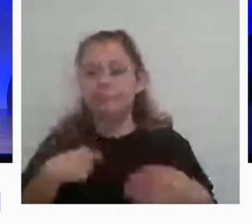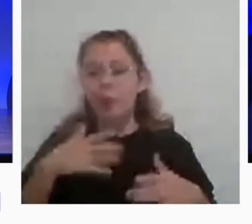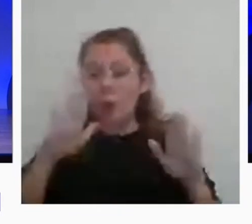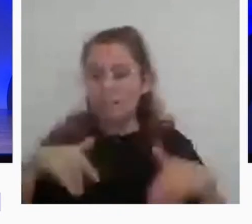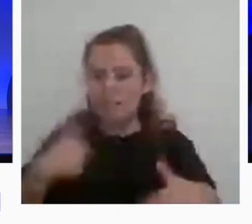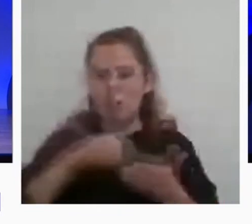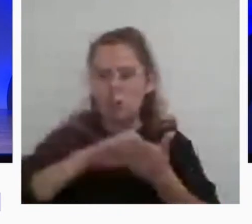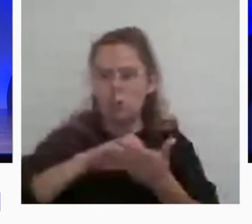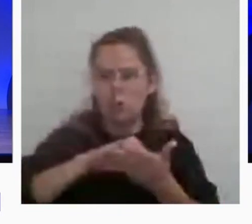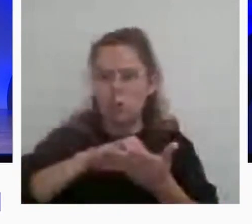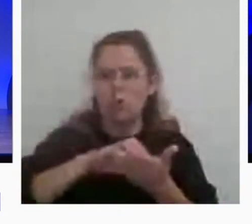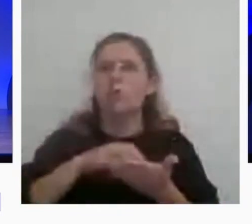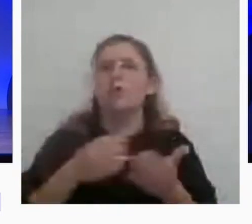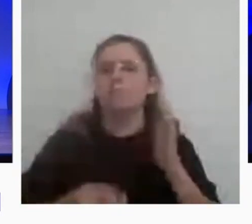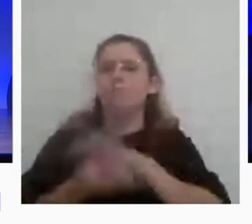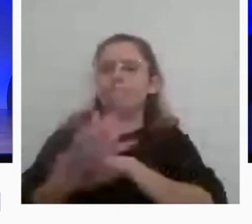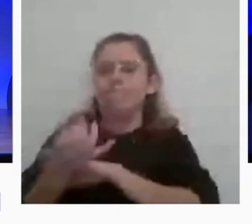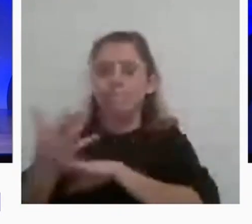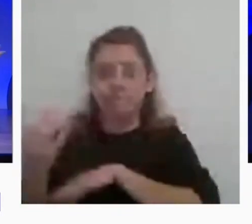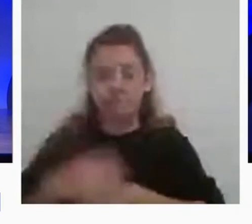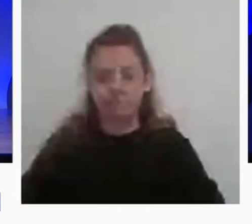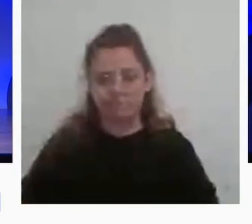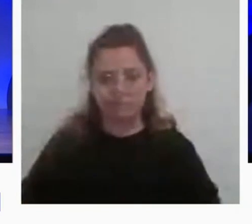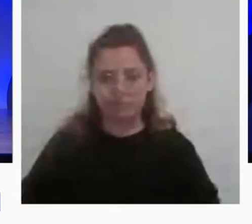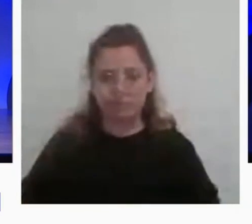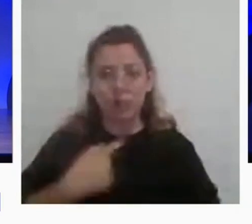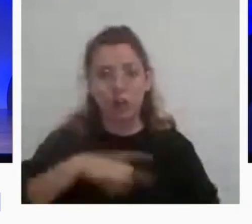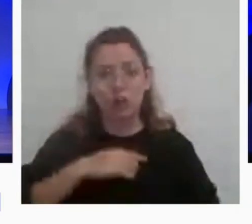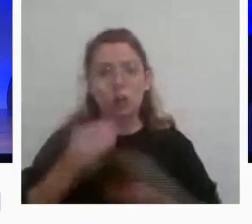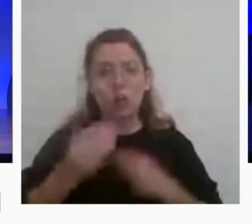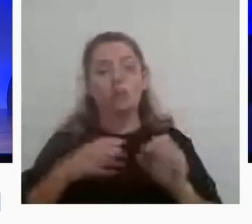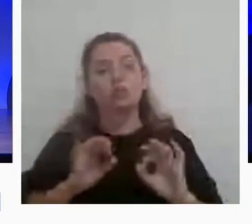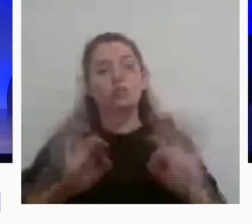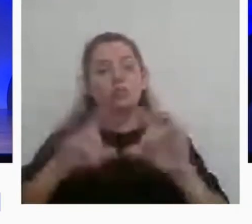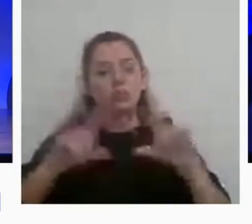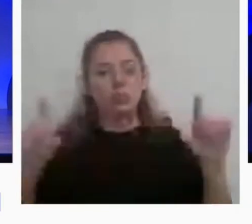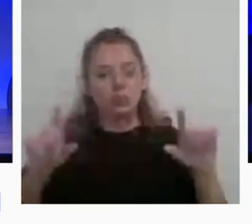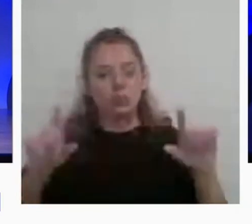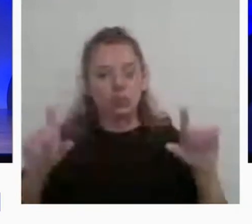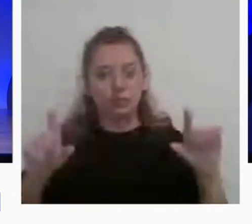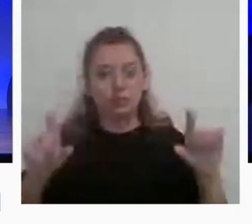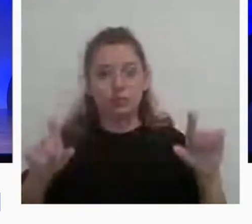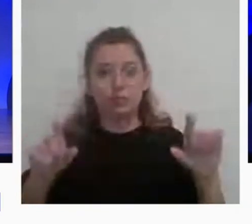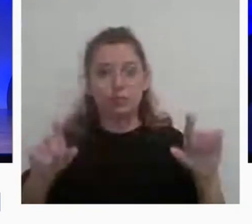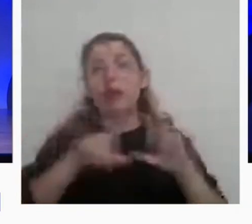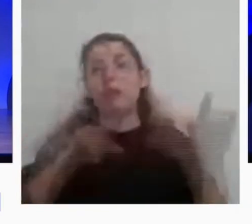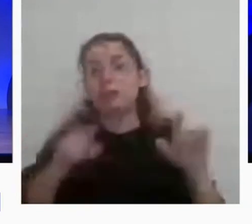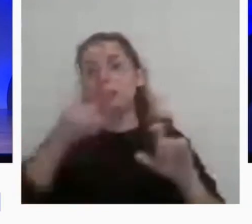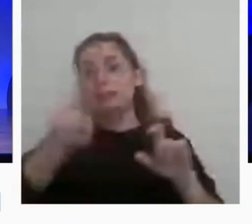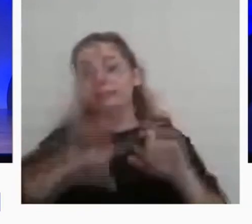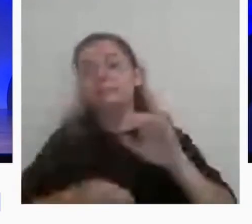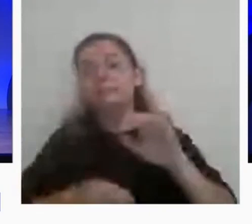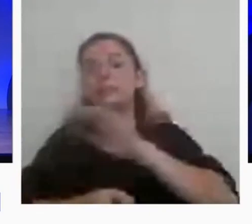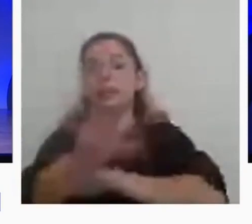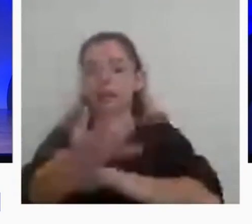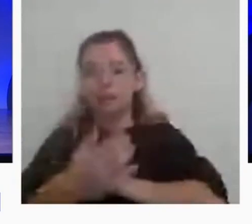pues nosotros lo hicimos con la agencia y una razón de ahí pues nace Viewtrip, que es la empresa madre, por decirlo así, que al final es